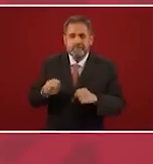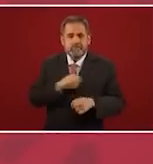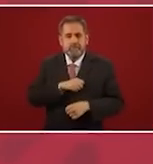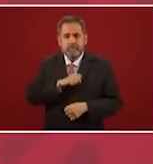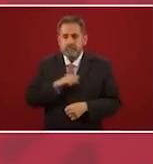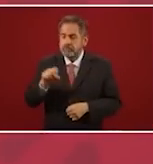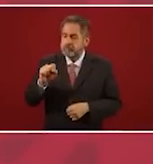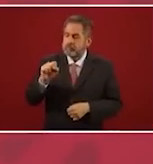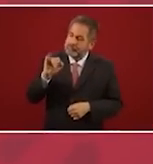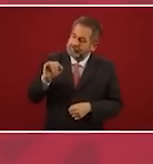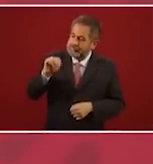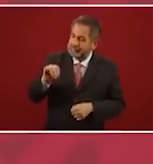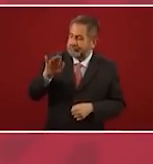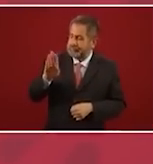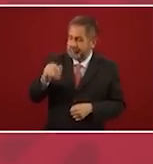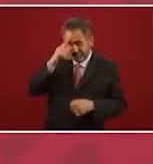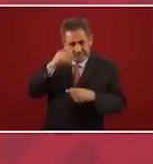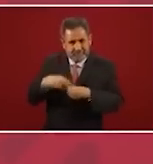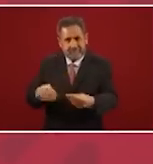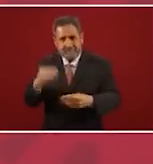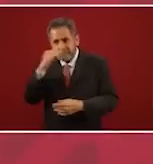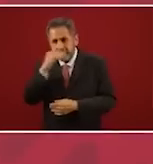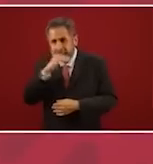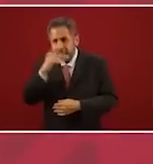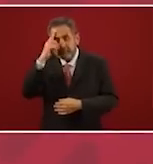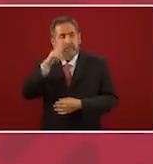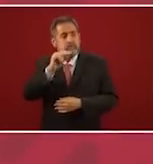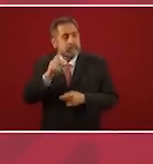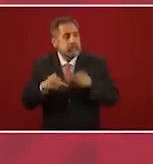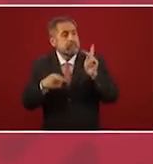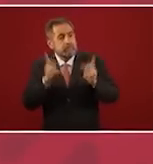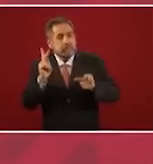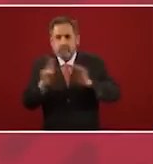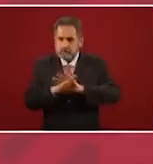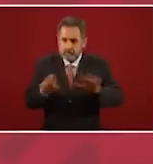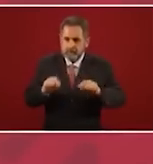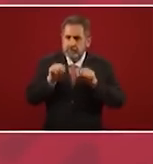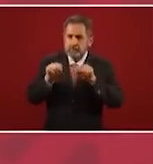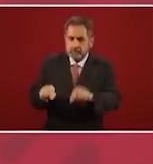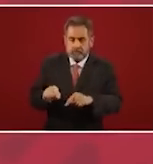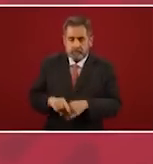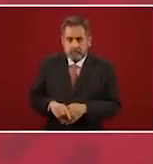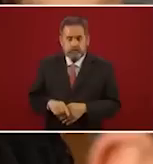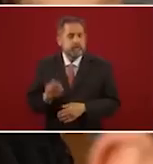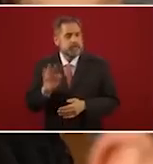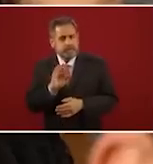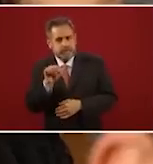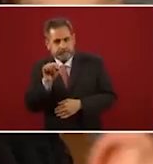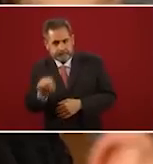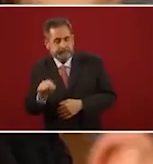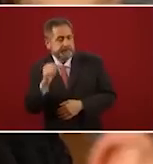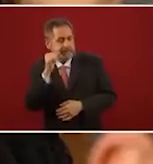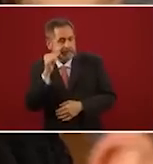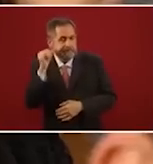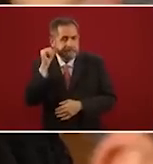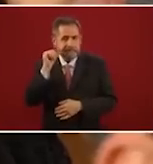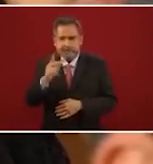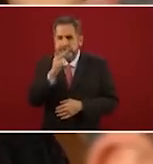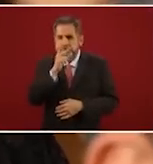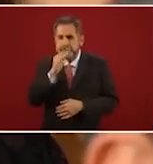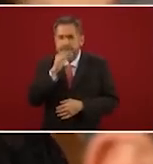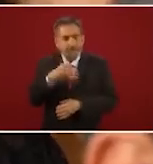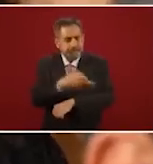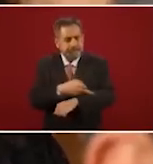sea gratuito, para que no haya ninguna barrera de acceso en este sentido. En el caso concreto de ayer, que los padres